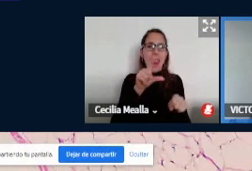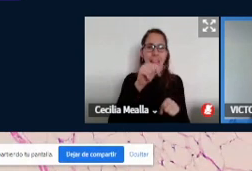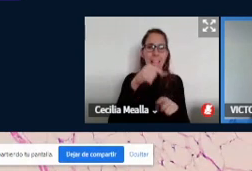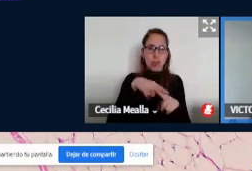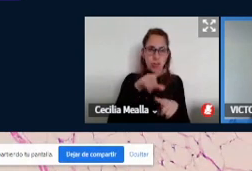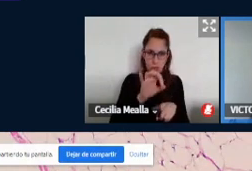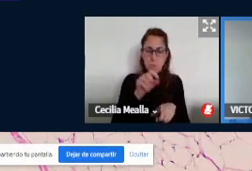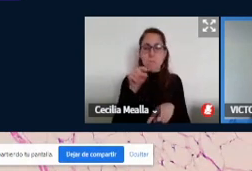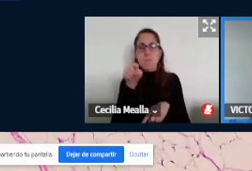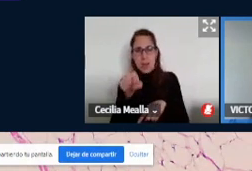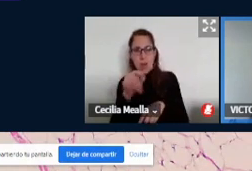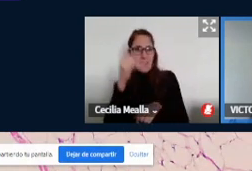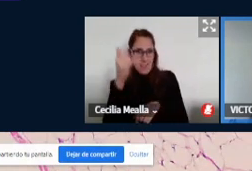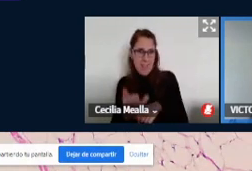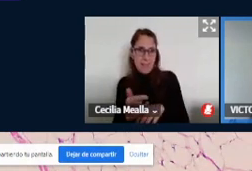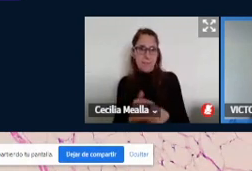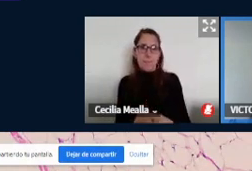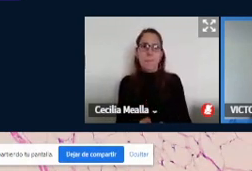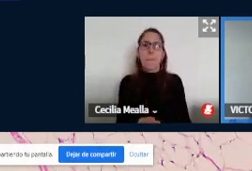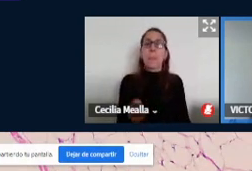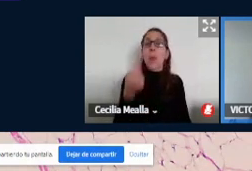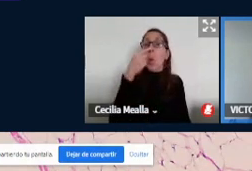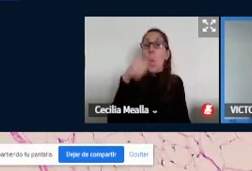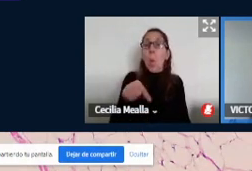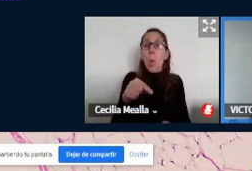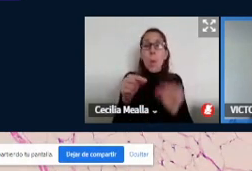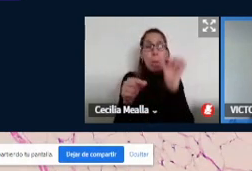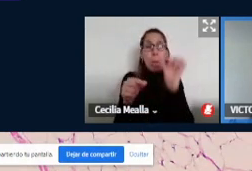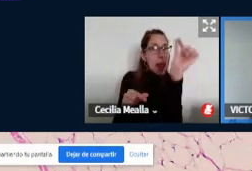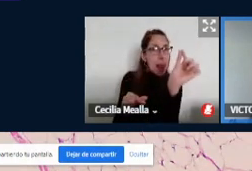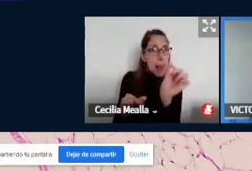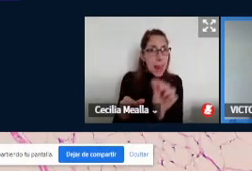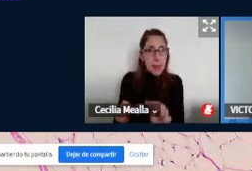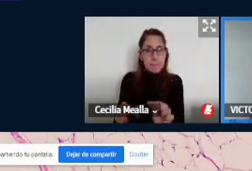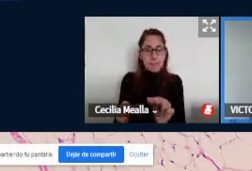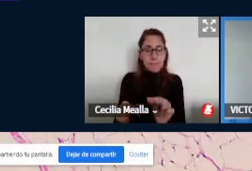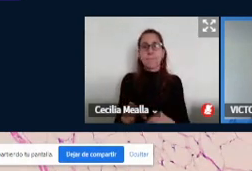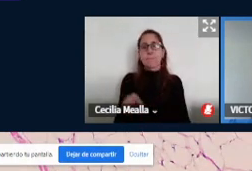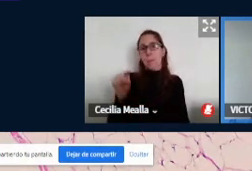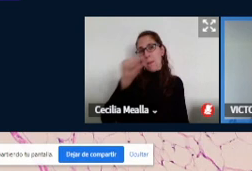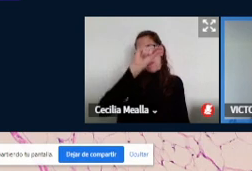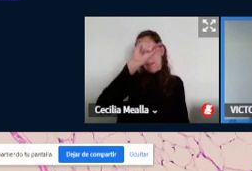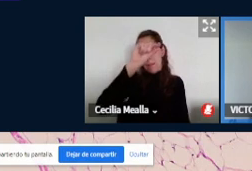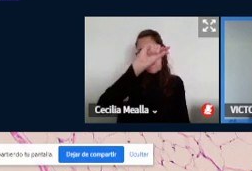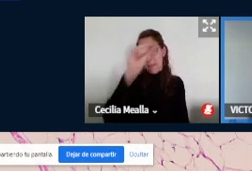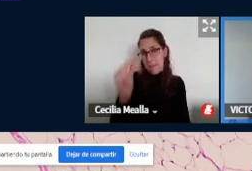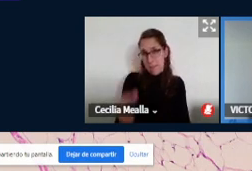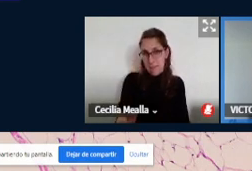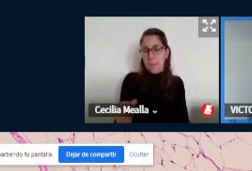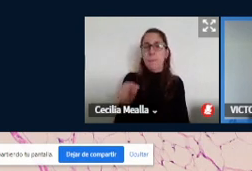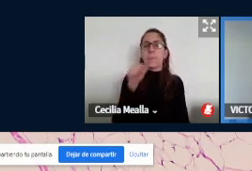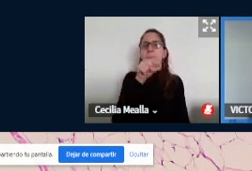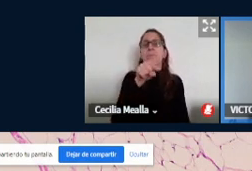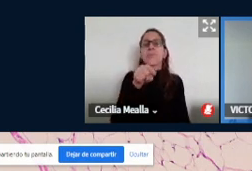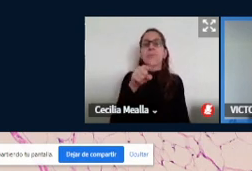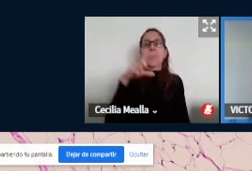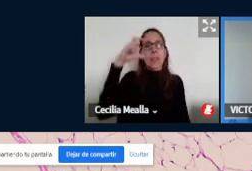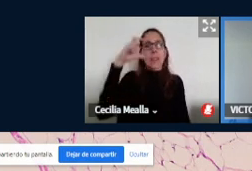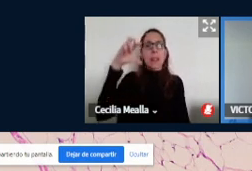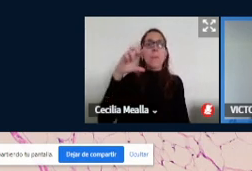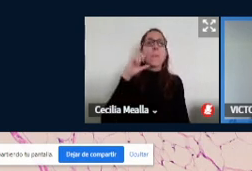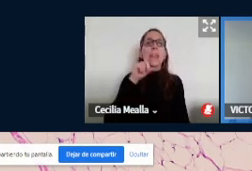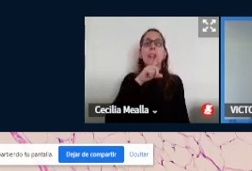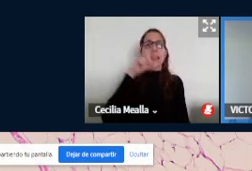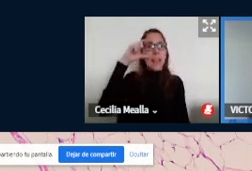por esta última capa, también tenemos un epitelio, que también se llamaba,